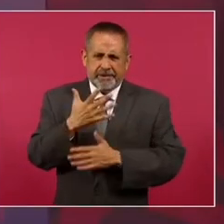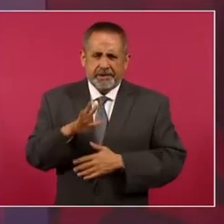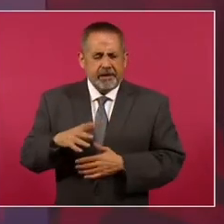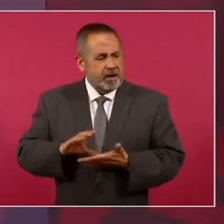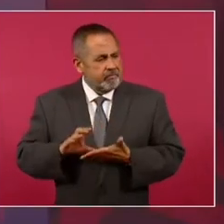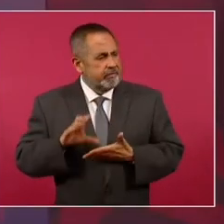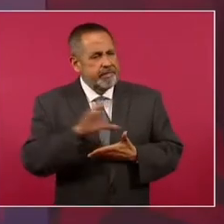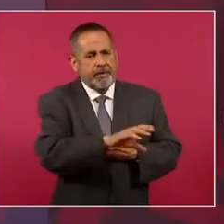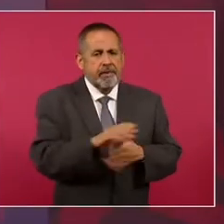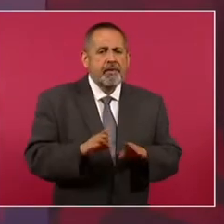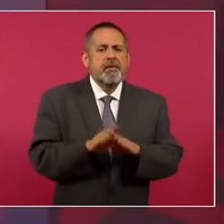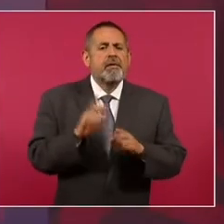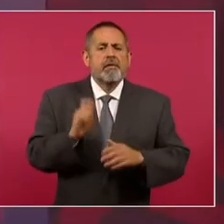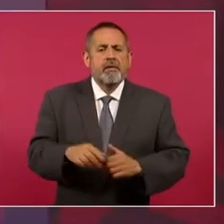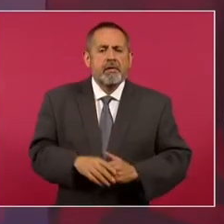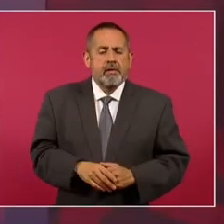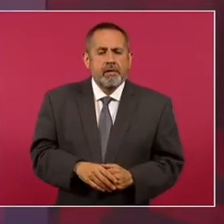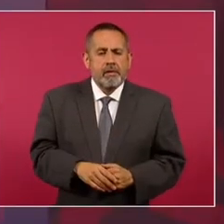Nos significó